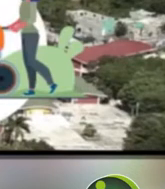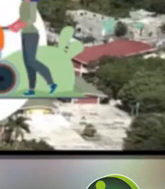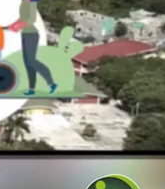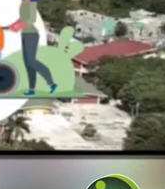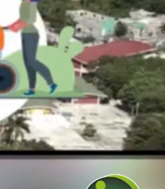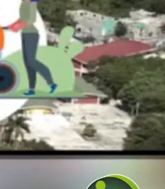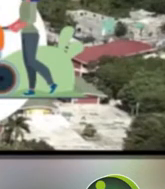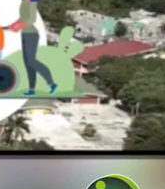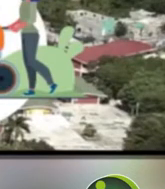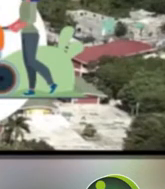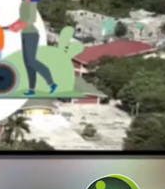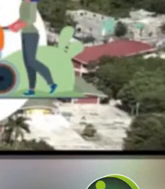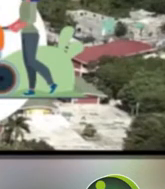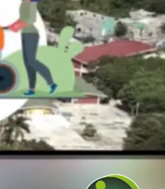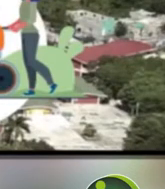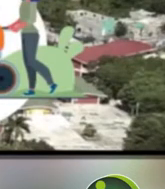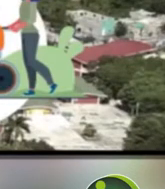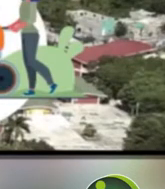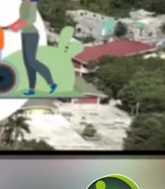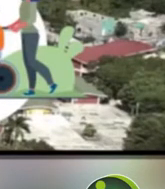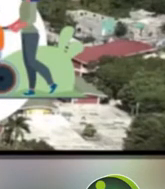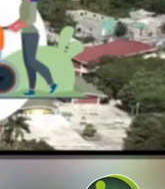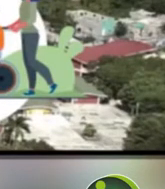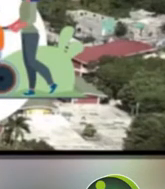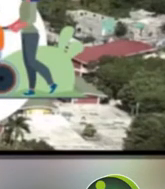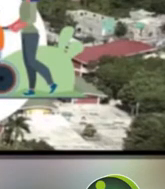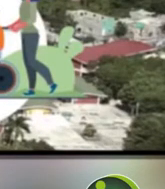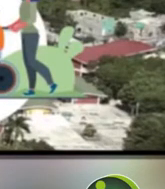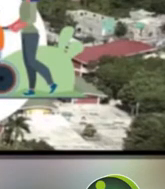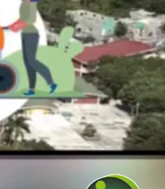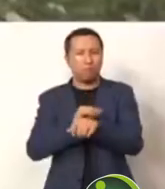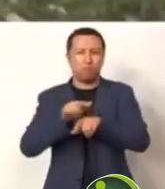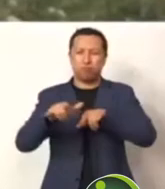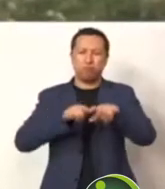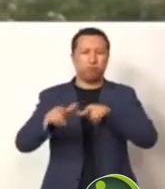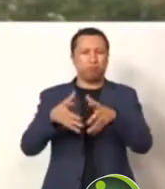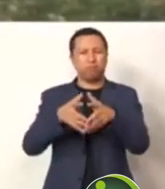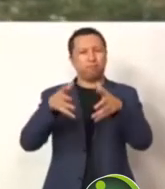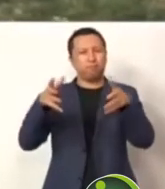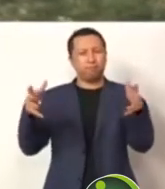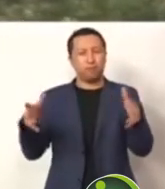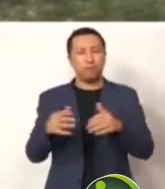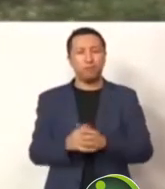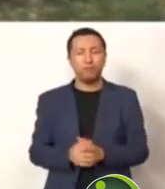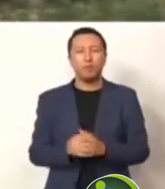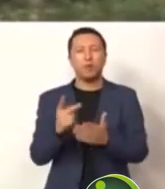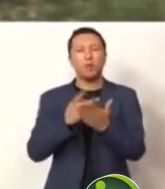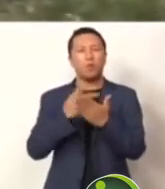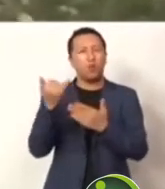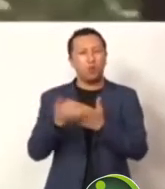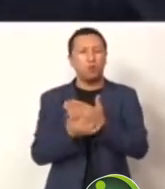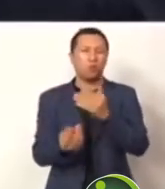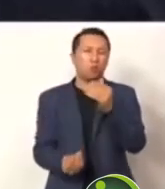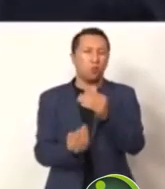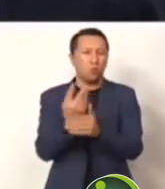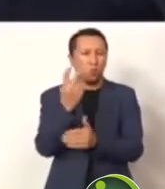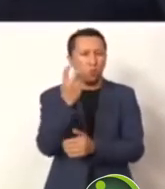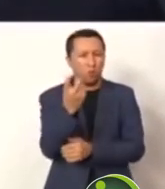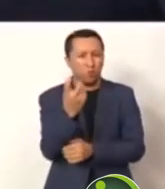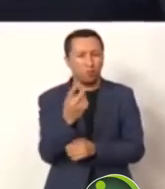y hacia todos los lugares de la ciudad un proyecto que mejore